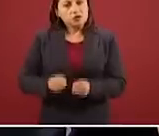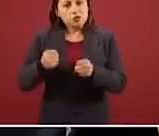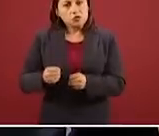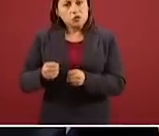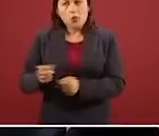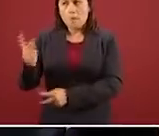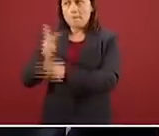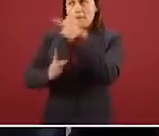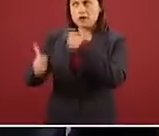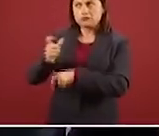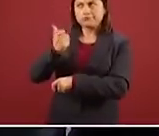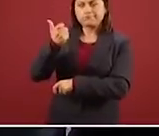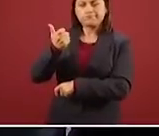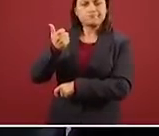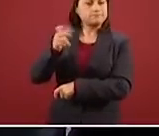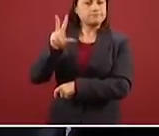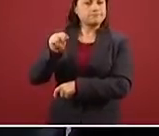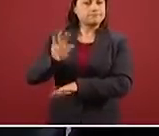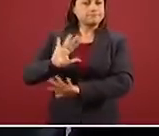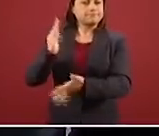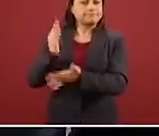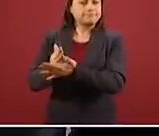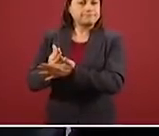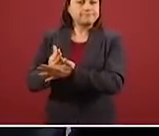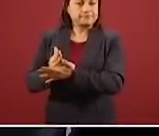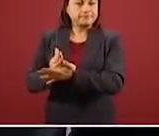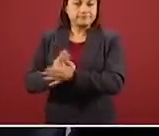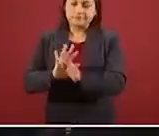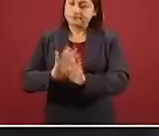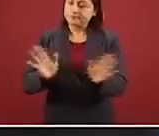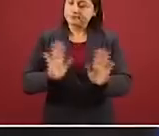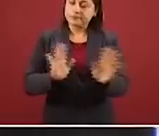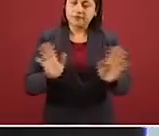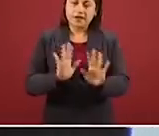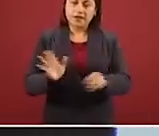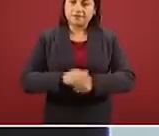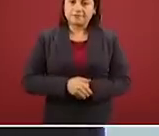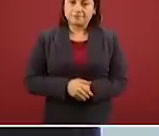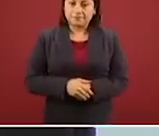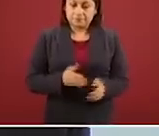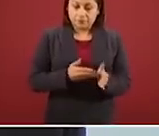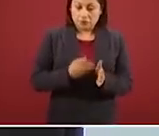en términos reales. Ya